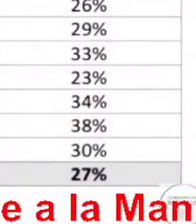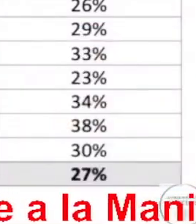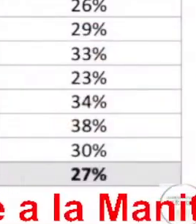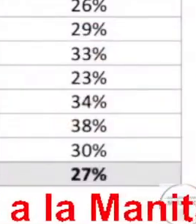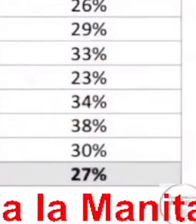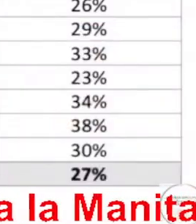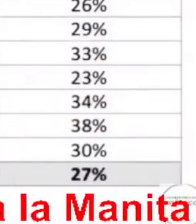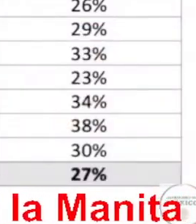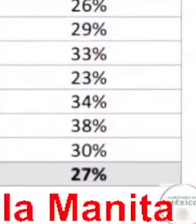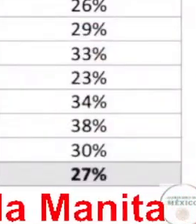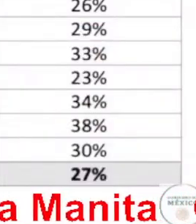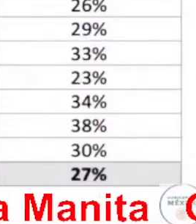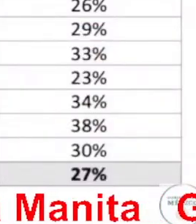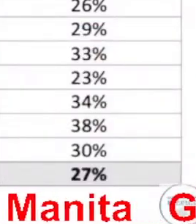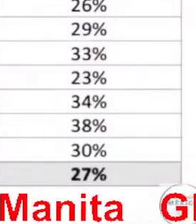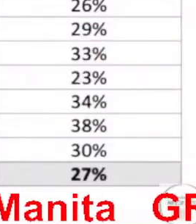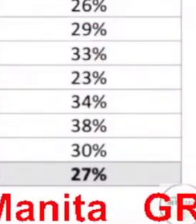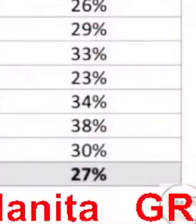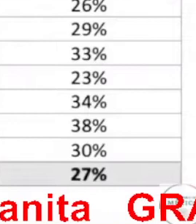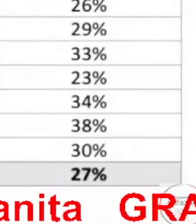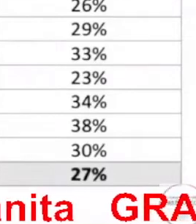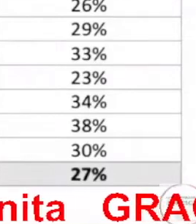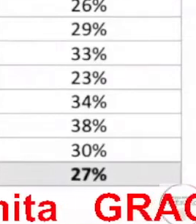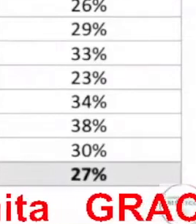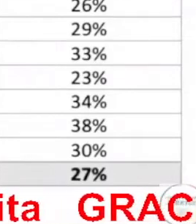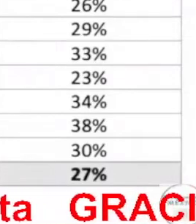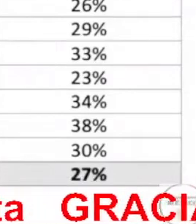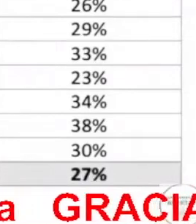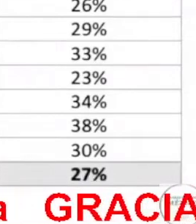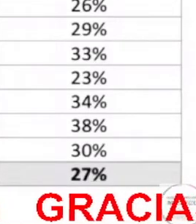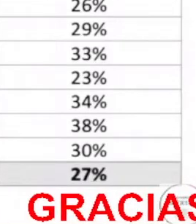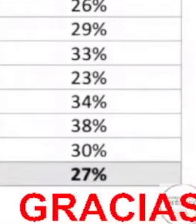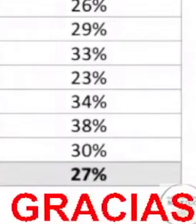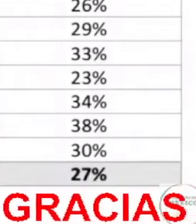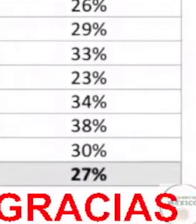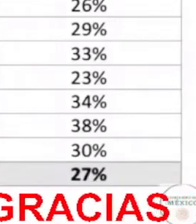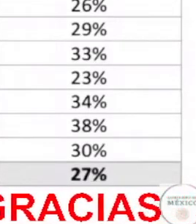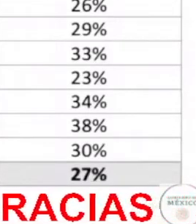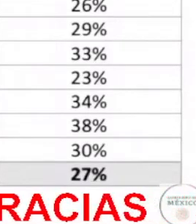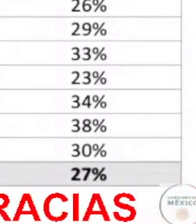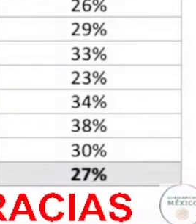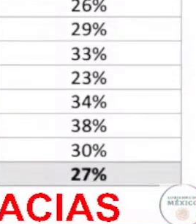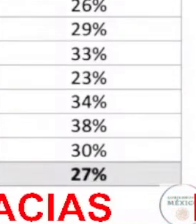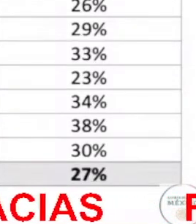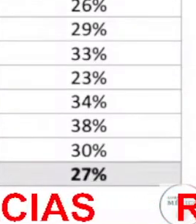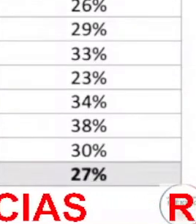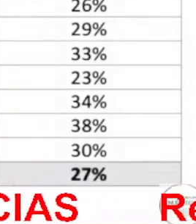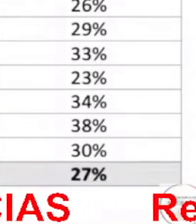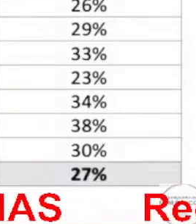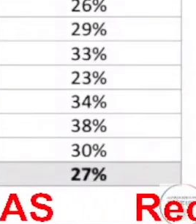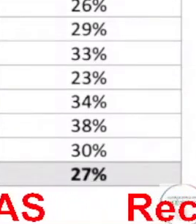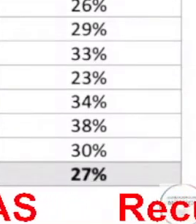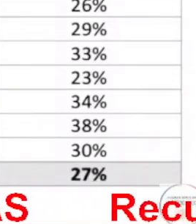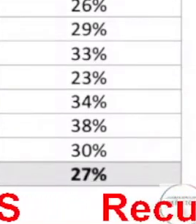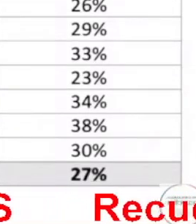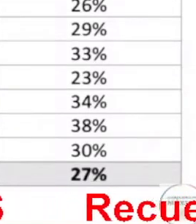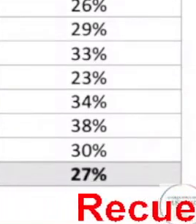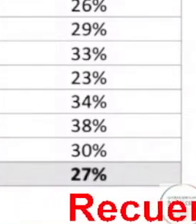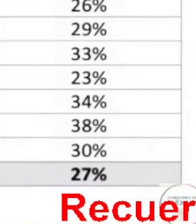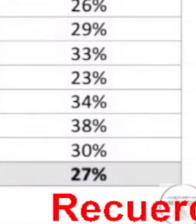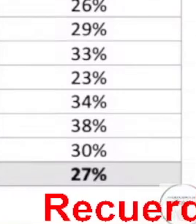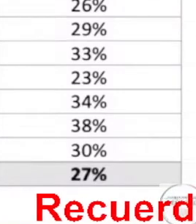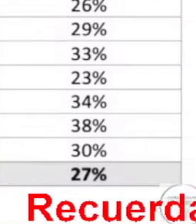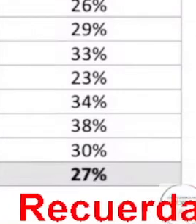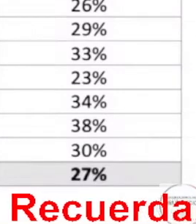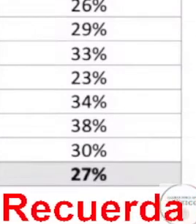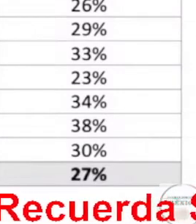2021 con una cifra superior a superior a los 50 mil millones de dólares fue 51 mil 594 lo que representa